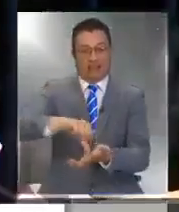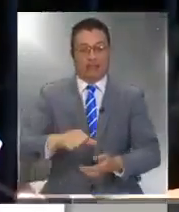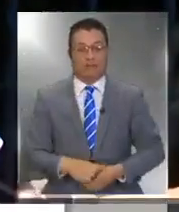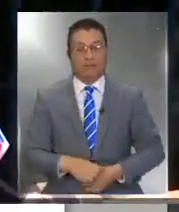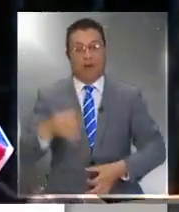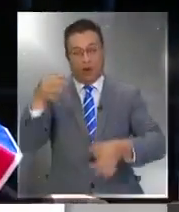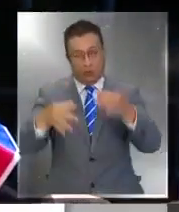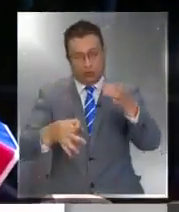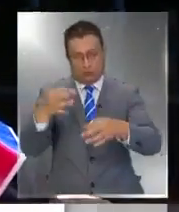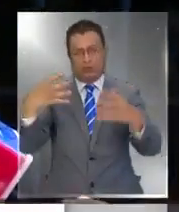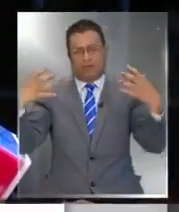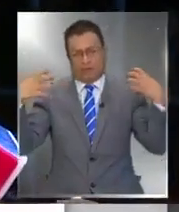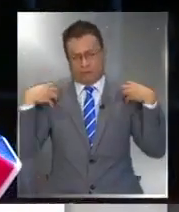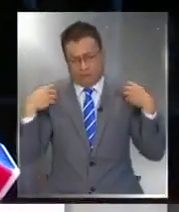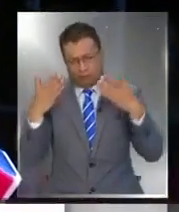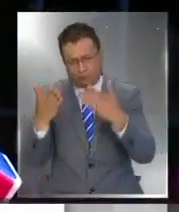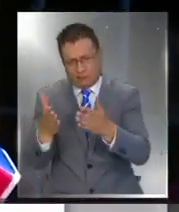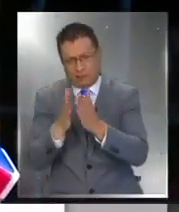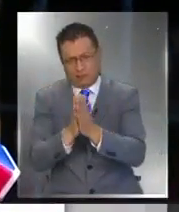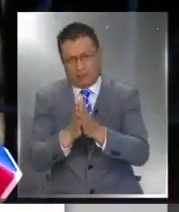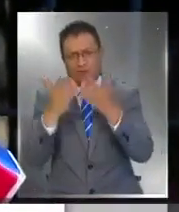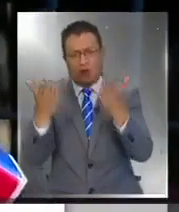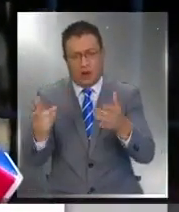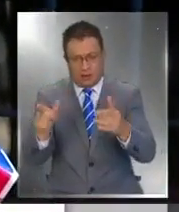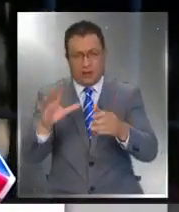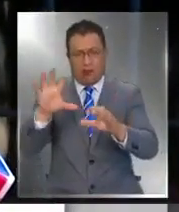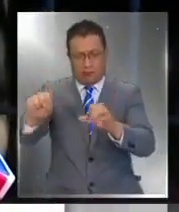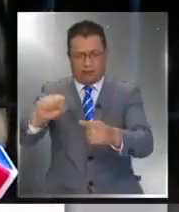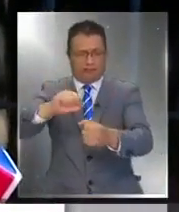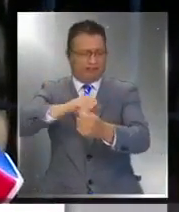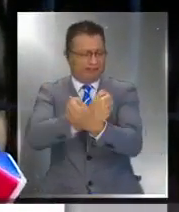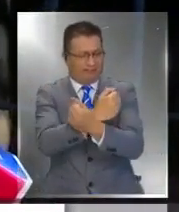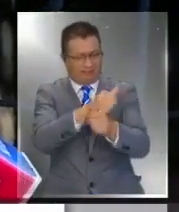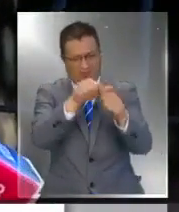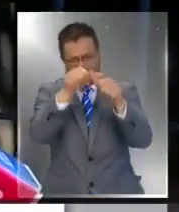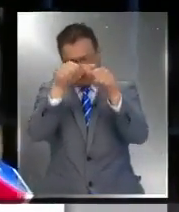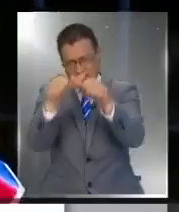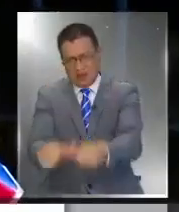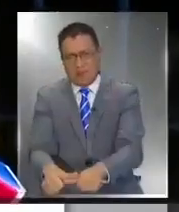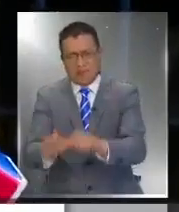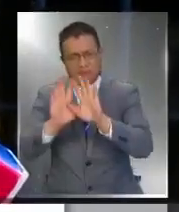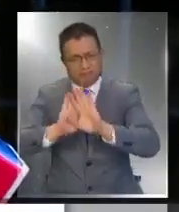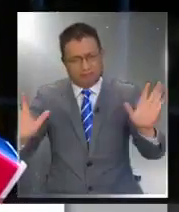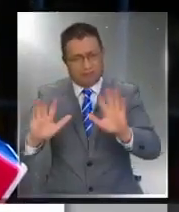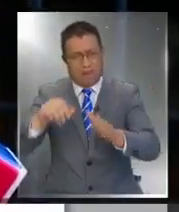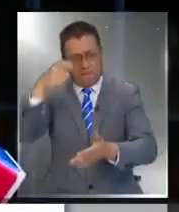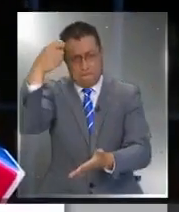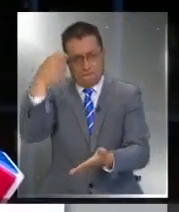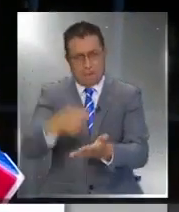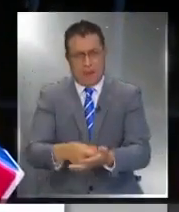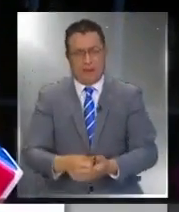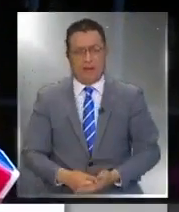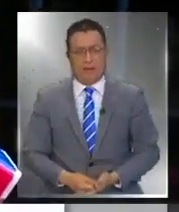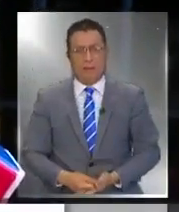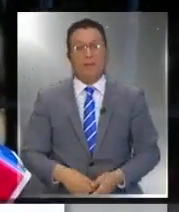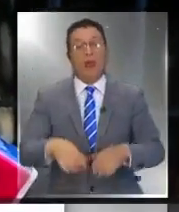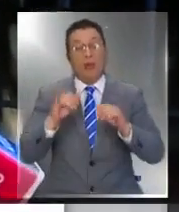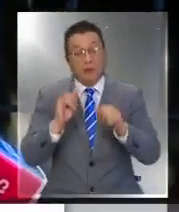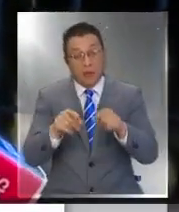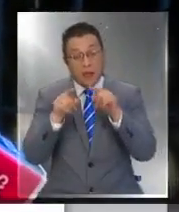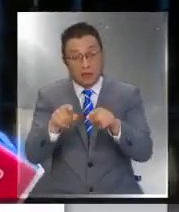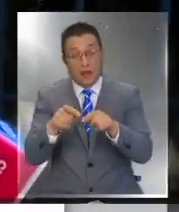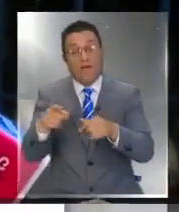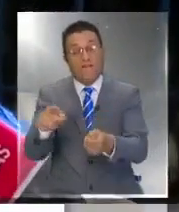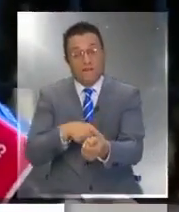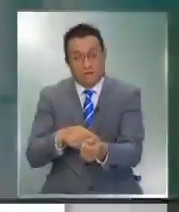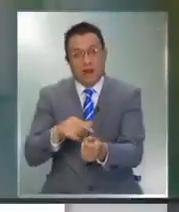se preocupe y tenga a esta gente en cadena perpetua, que paguen, porque deja familia,